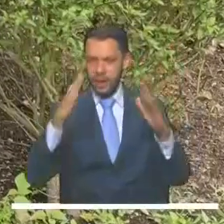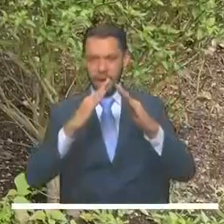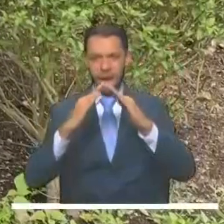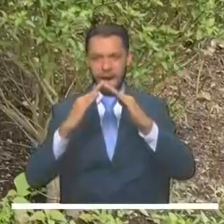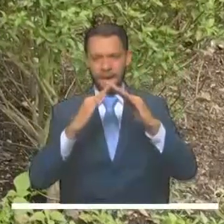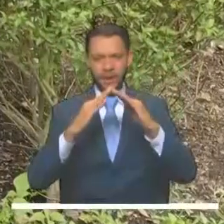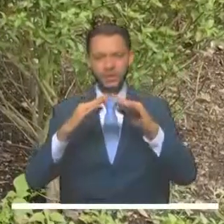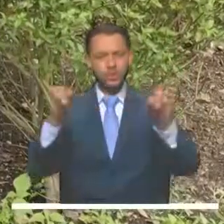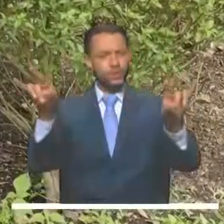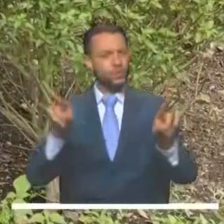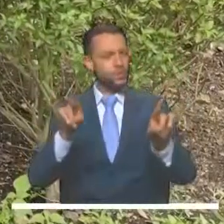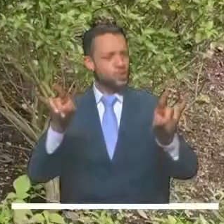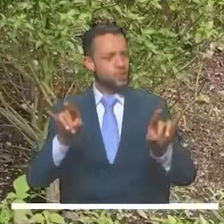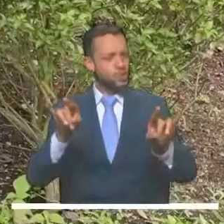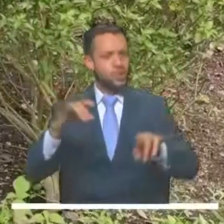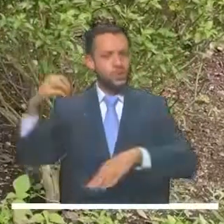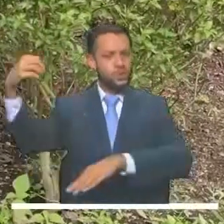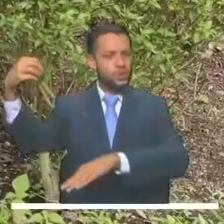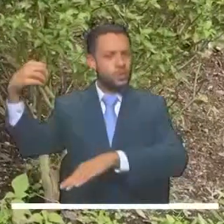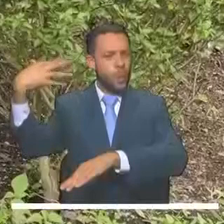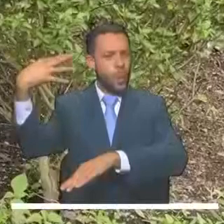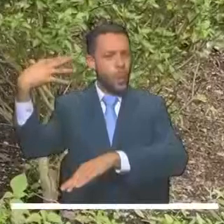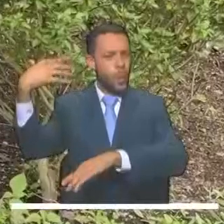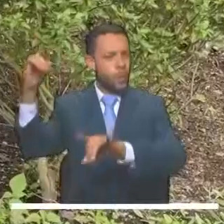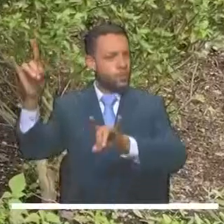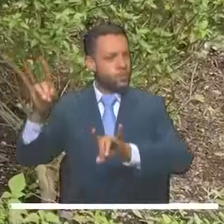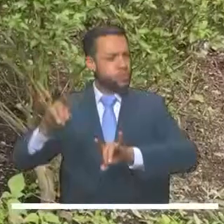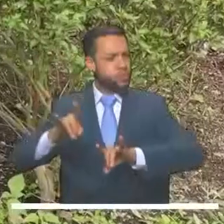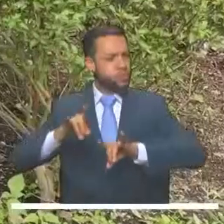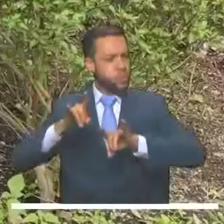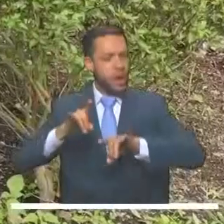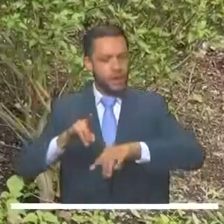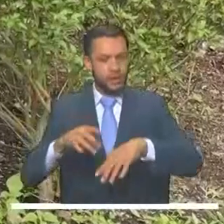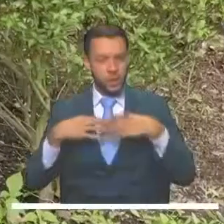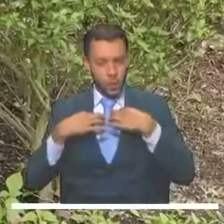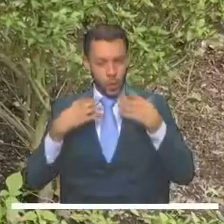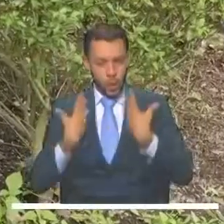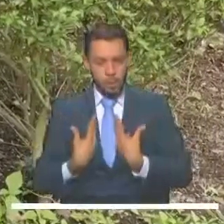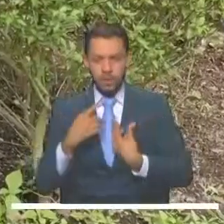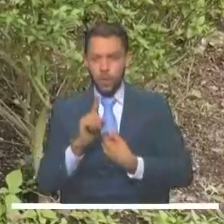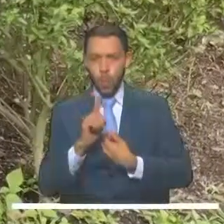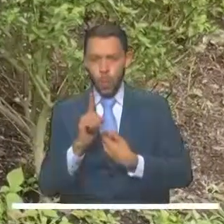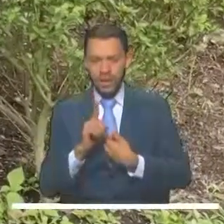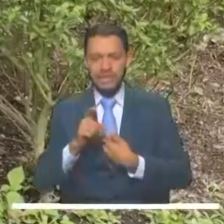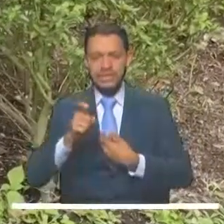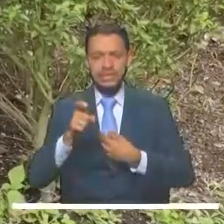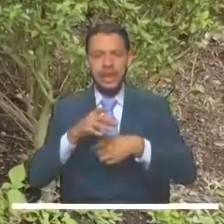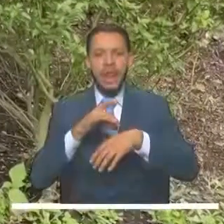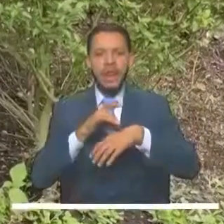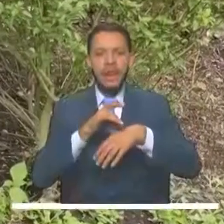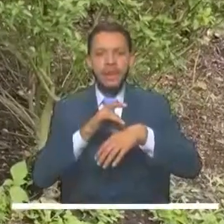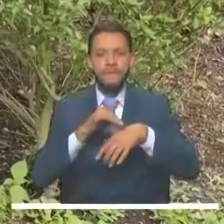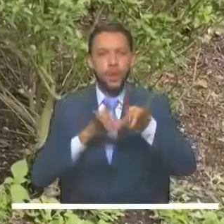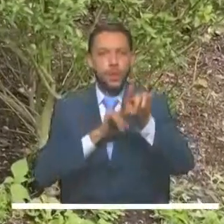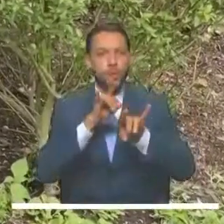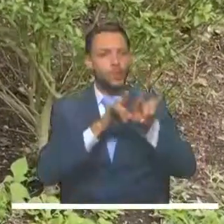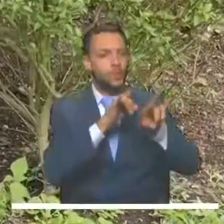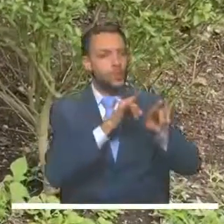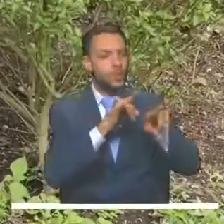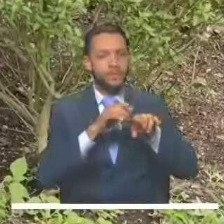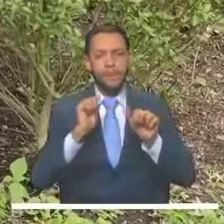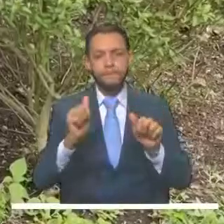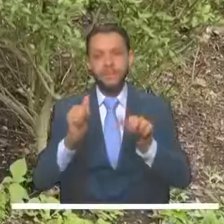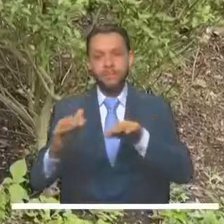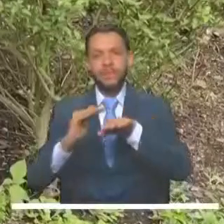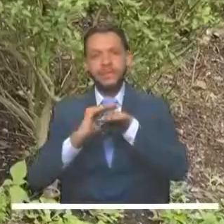recibir sol en la piel no con ropa con tanta ropa en la piel los invito para que todos ustedes